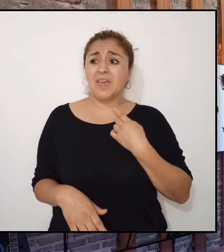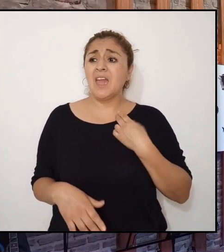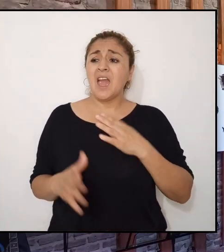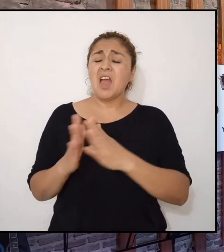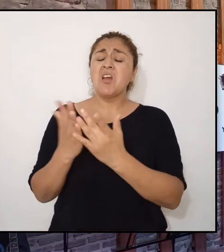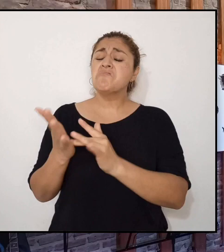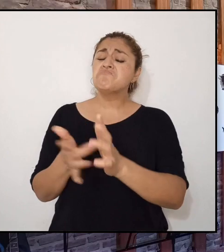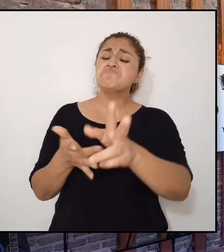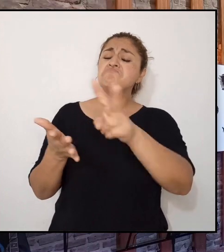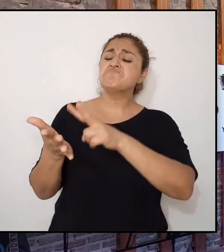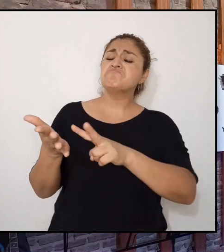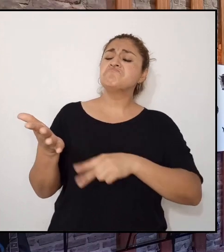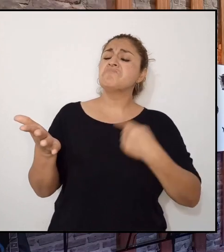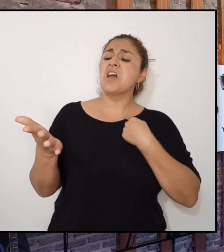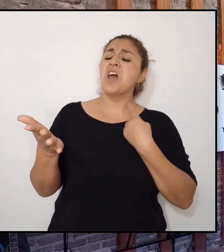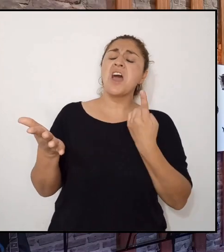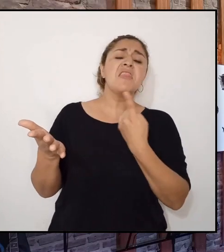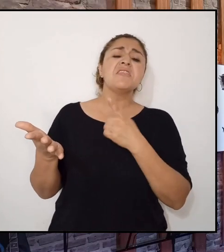¿no es?